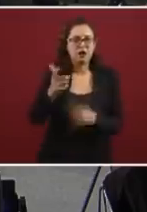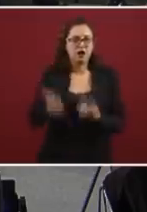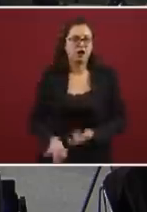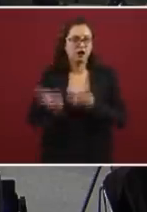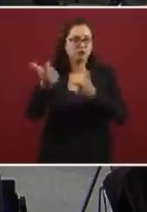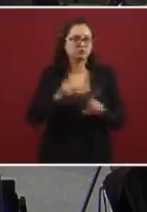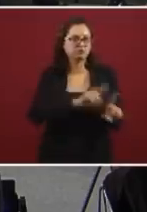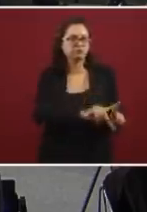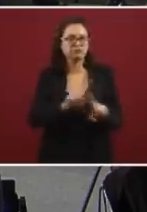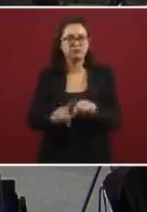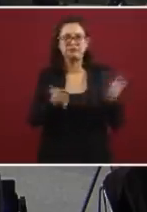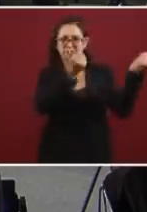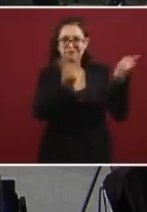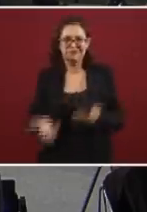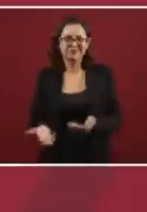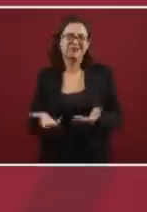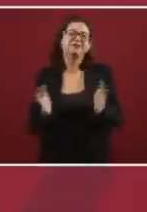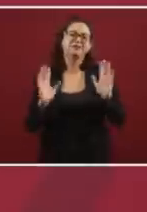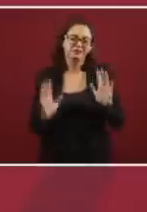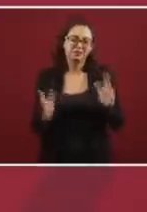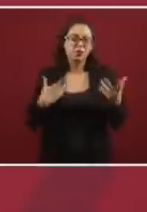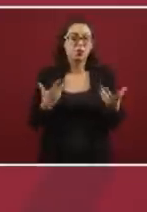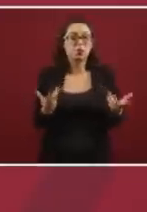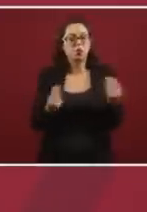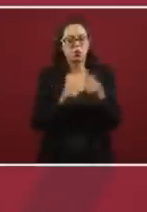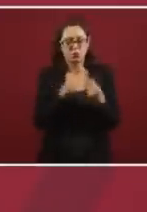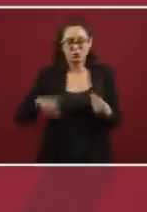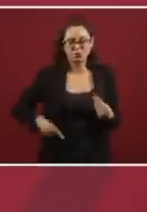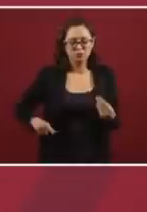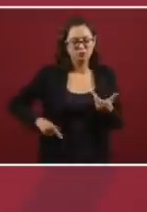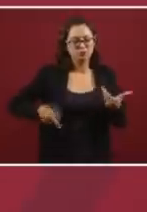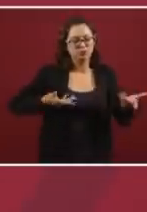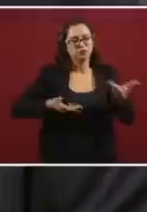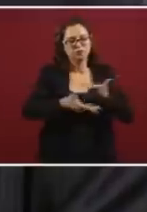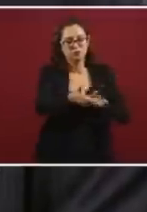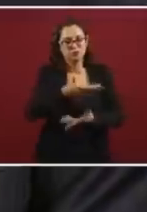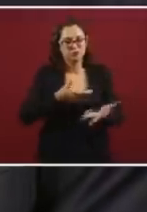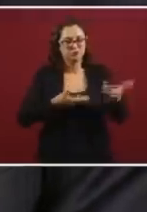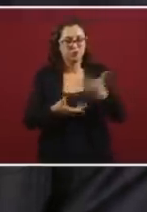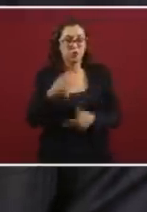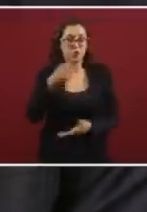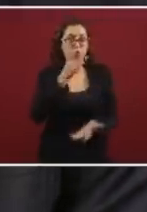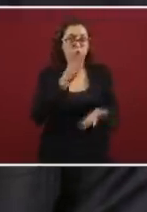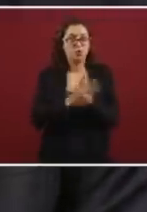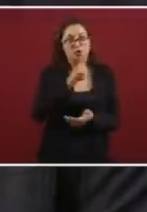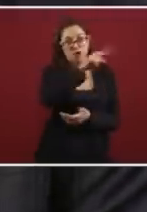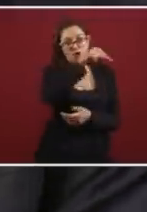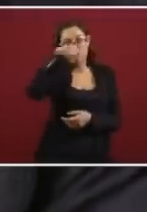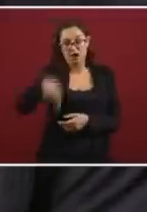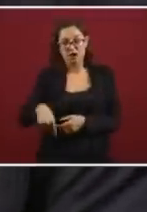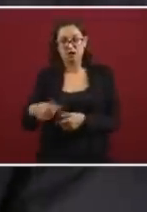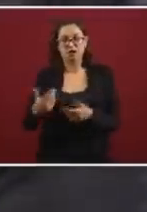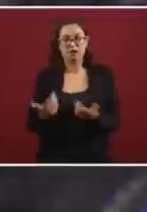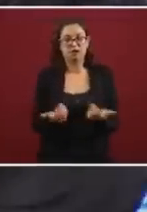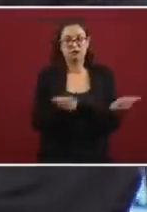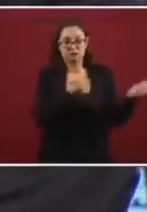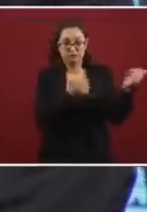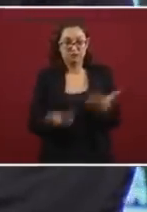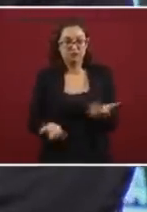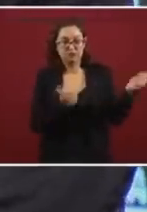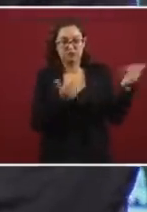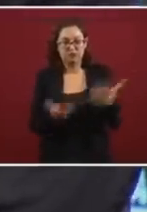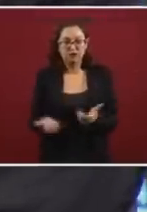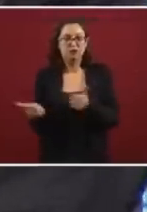o sea estamos trabajando de manera conjunta pero no es nada más de allá para acá estamos